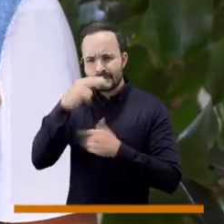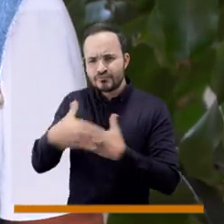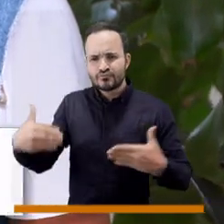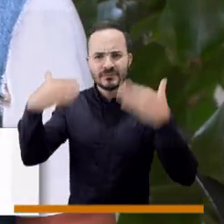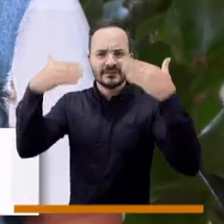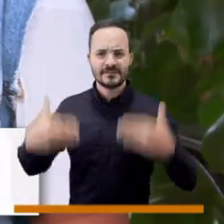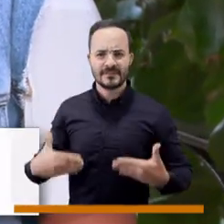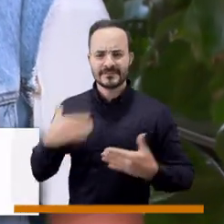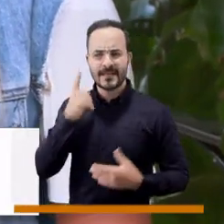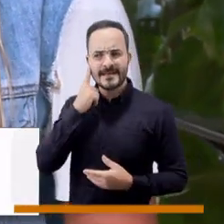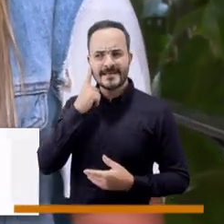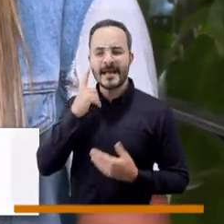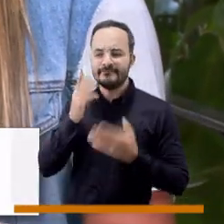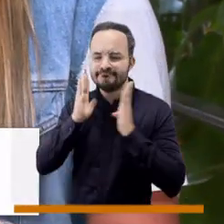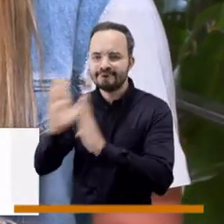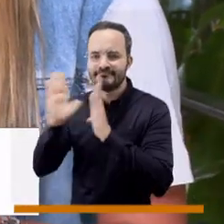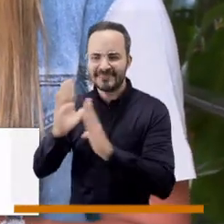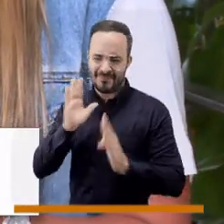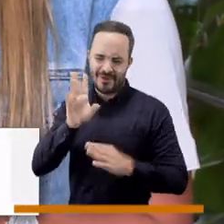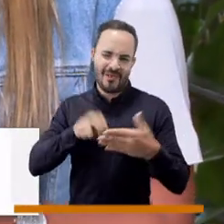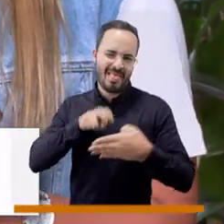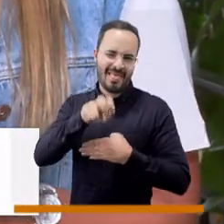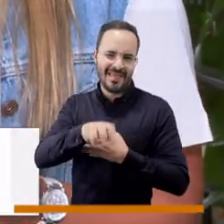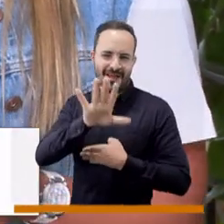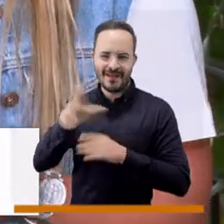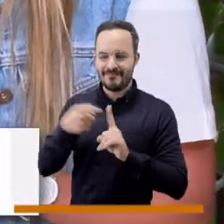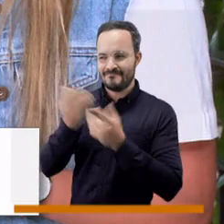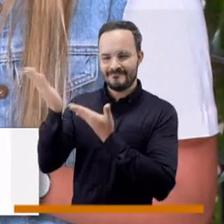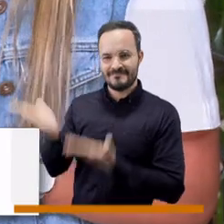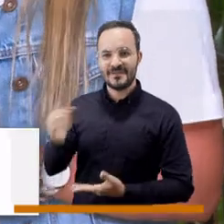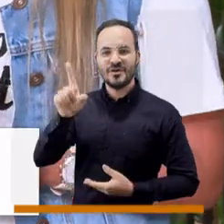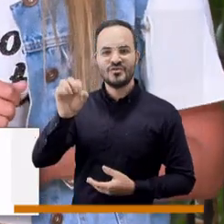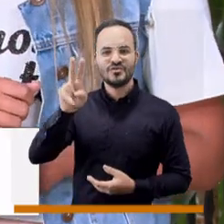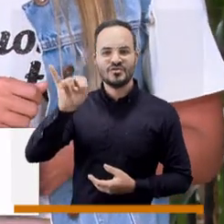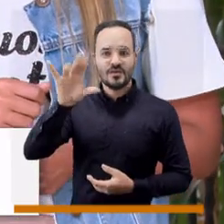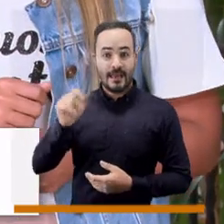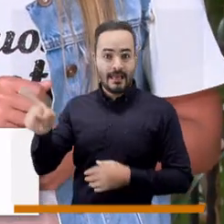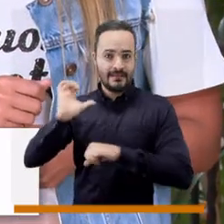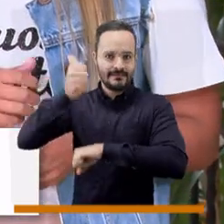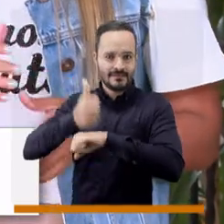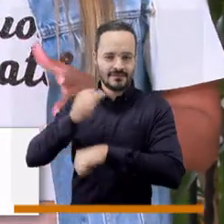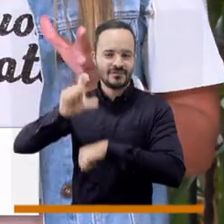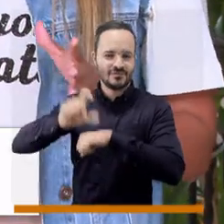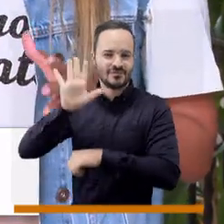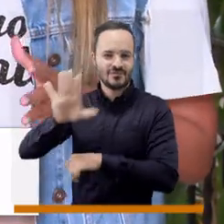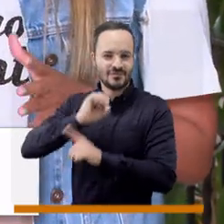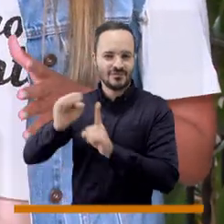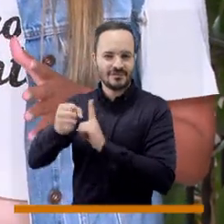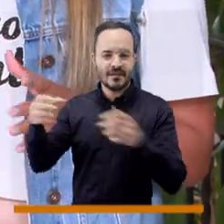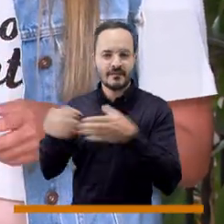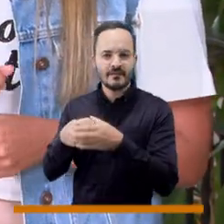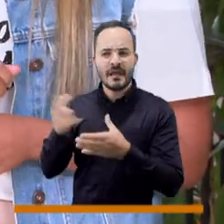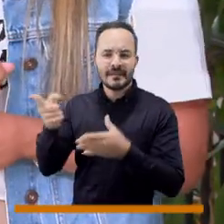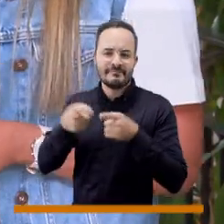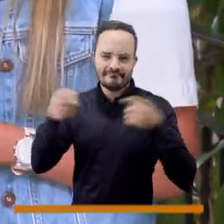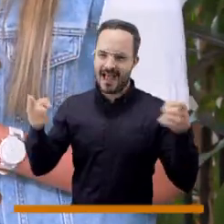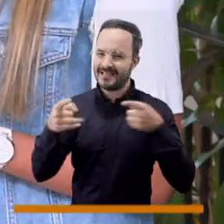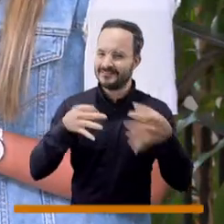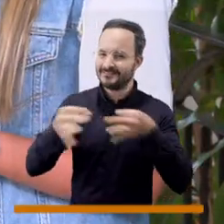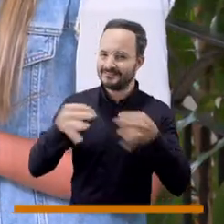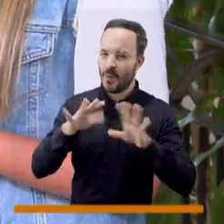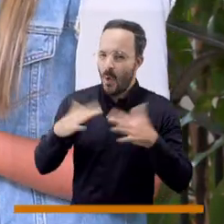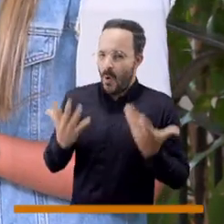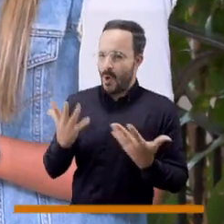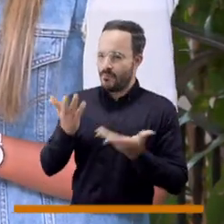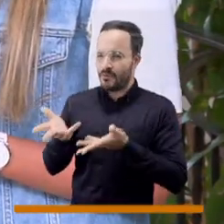no nos queremos adelantar, por eso estamos con Sonia Gallardo, directora de la Corporación Social, que nos va a explicar más de esta hermosa labor